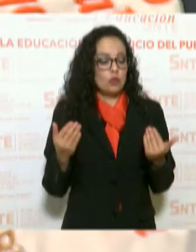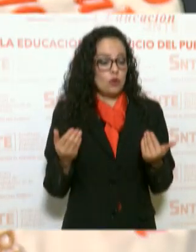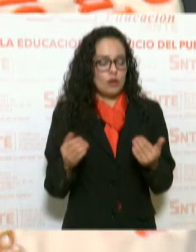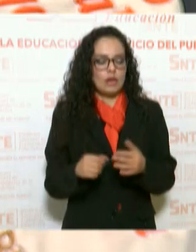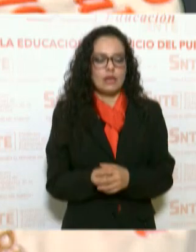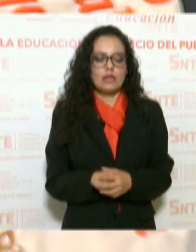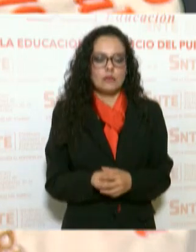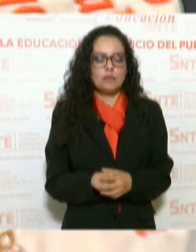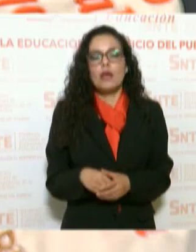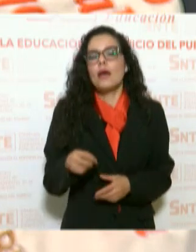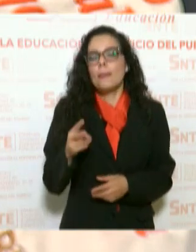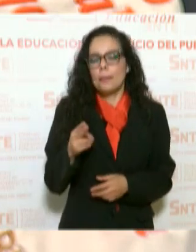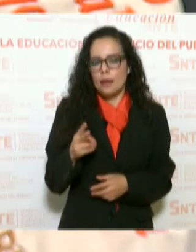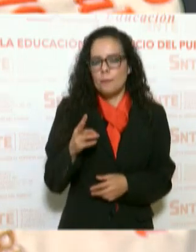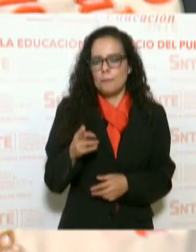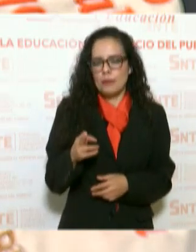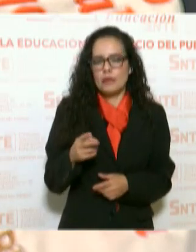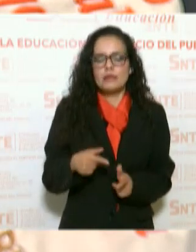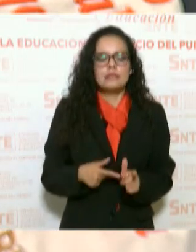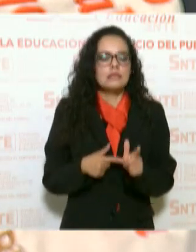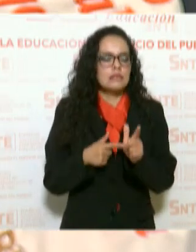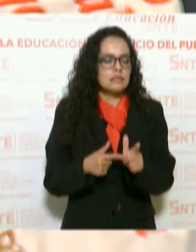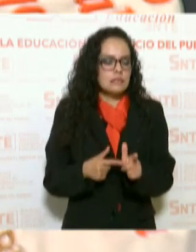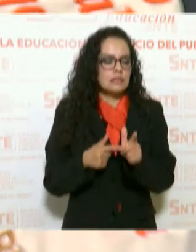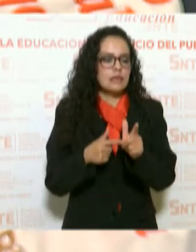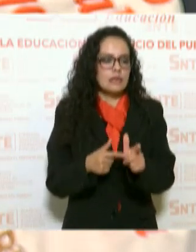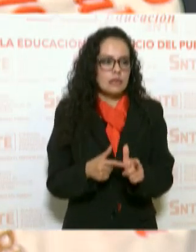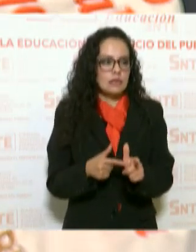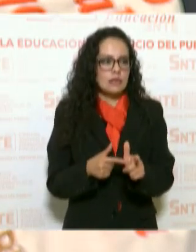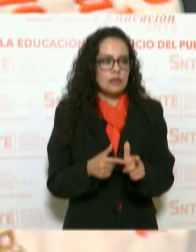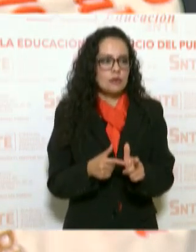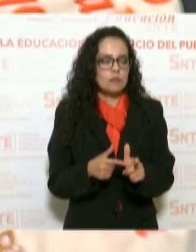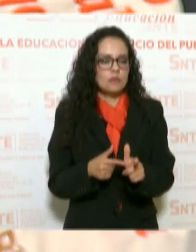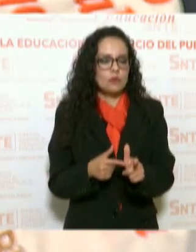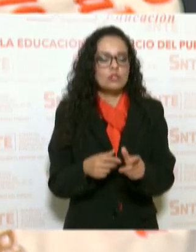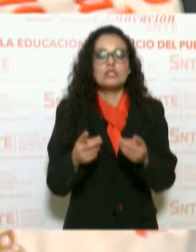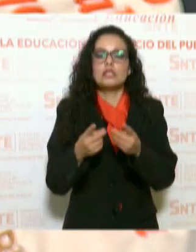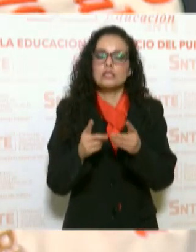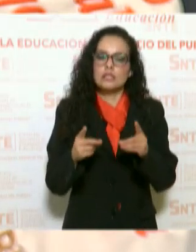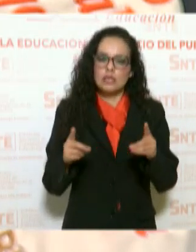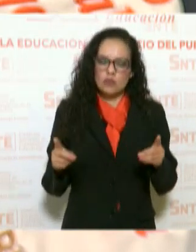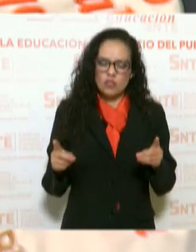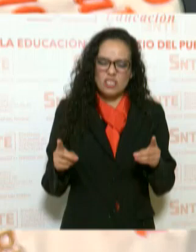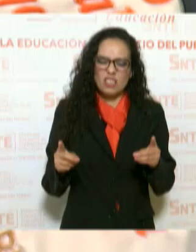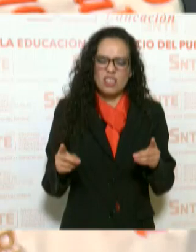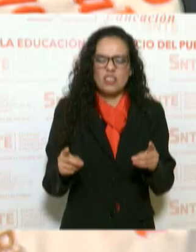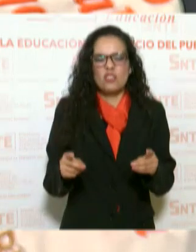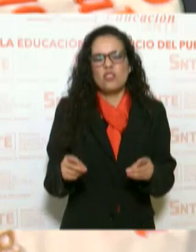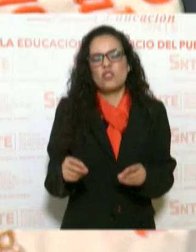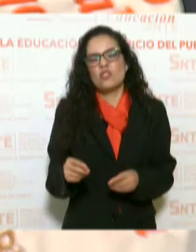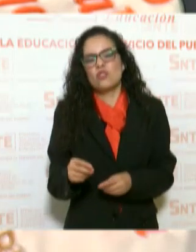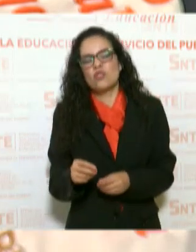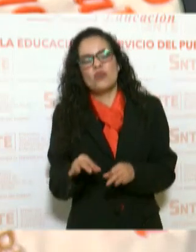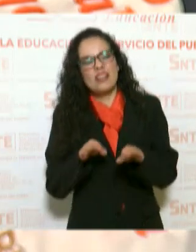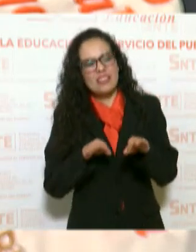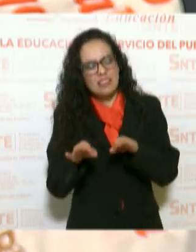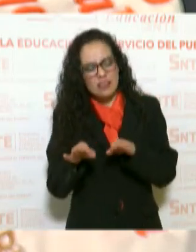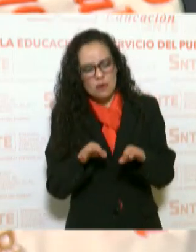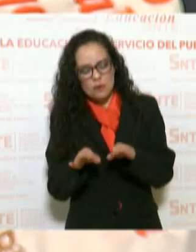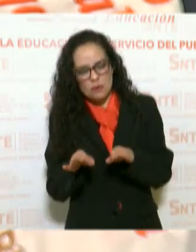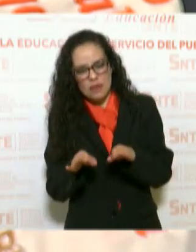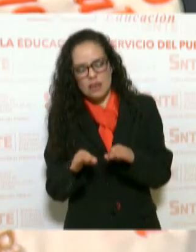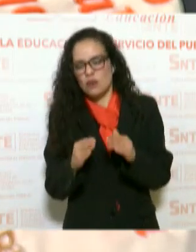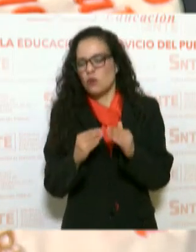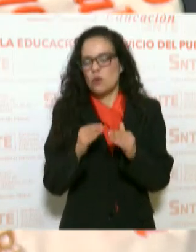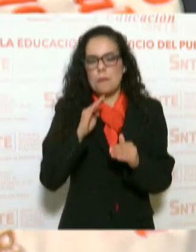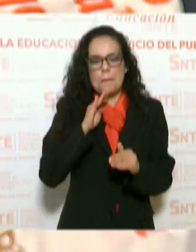También seguimos alimentando la precarización del empleo, que sigue siendo un problema importante en el sector, amenazando